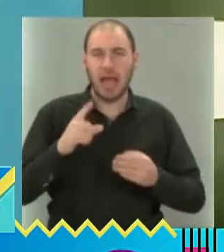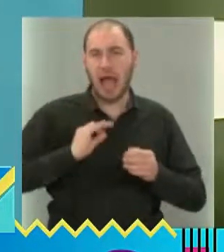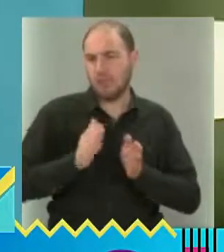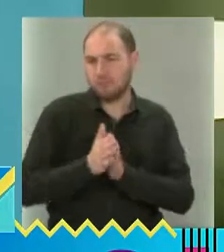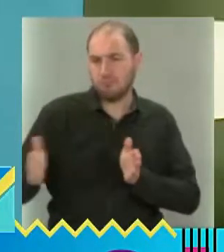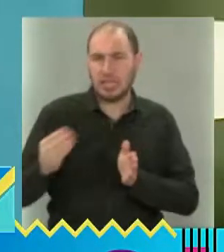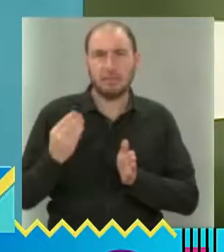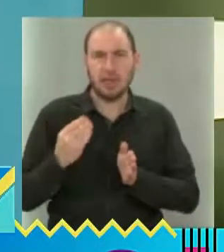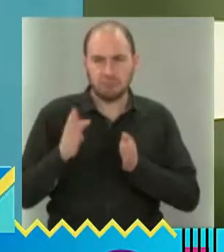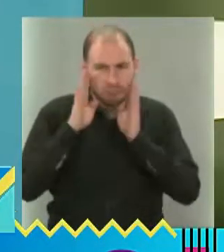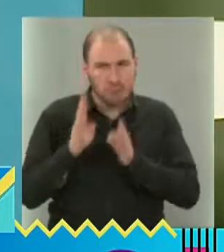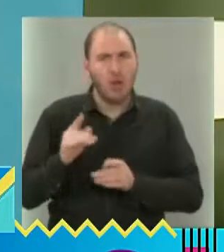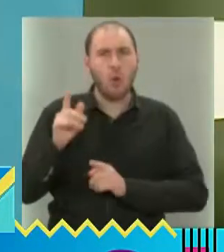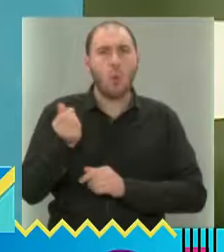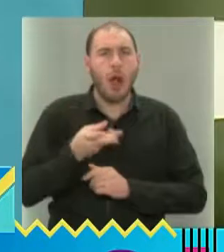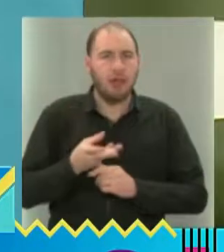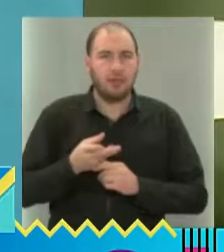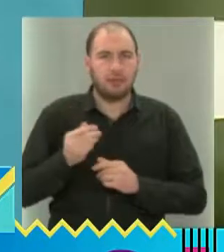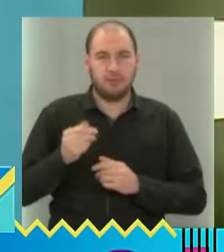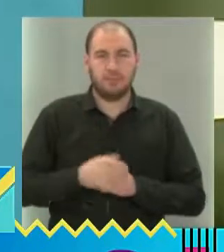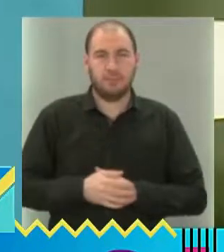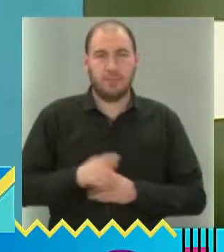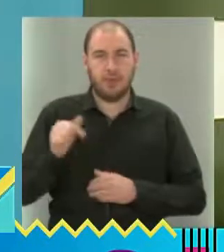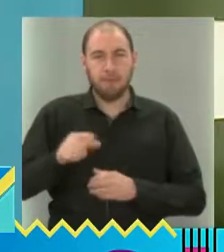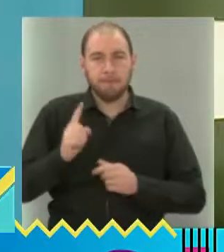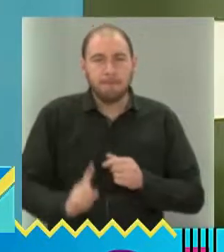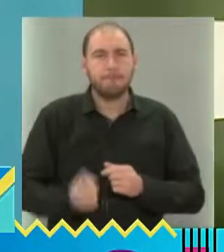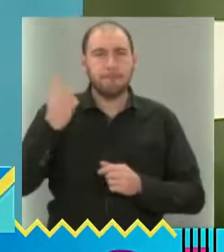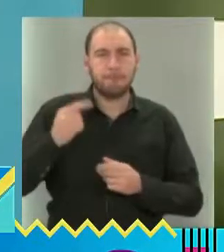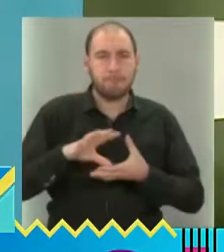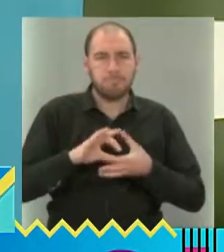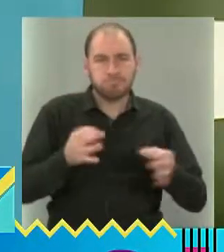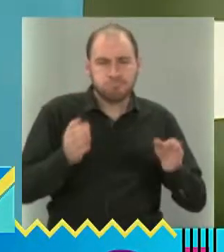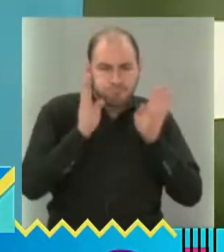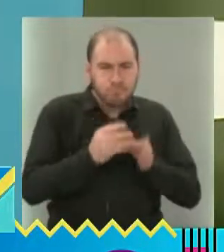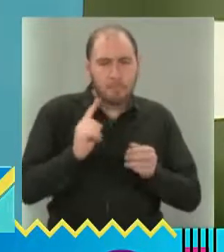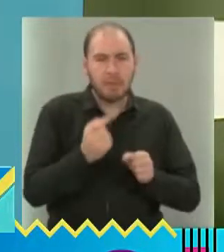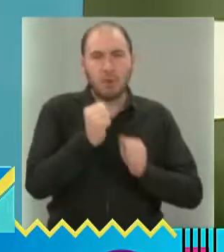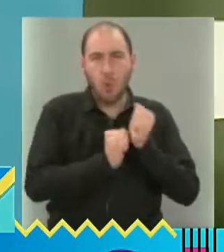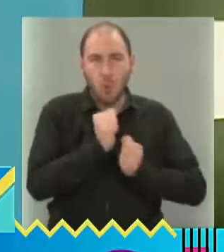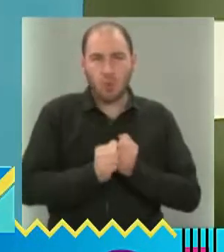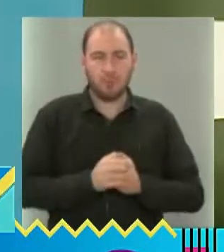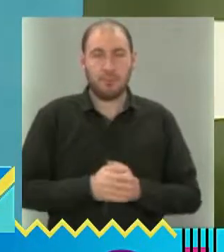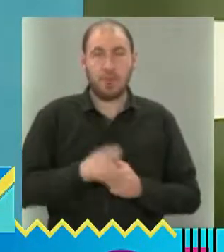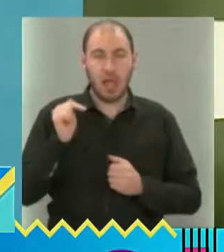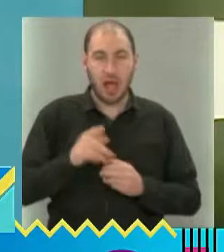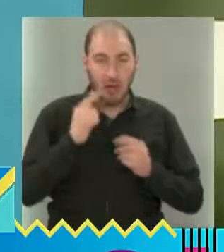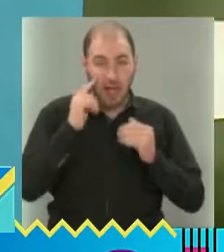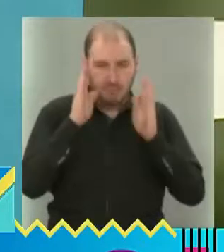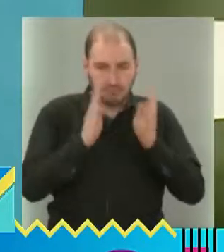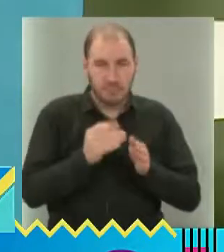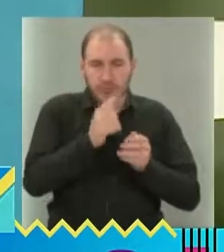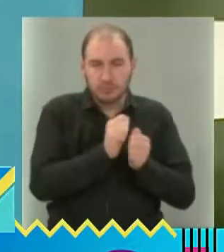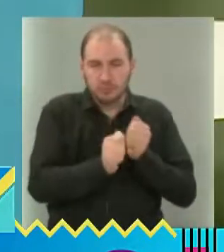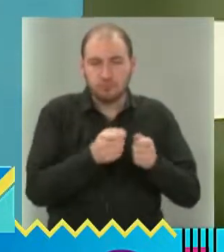año? ¿Cuánta atención le prestamos a los primeros eslabones de esa cadena productiva? Vamos a meternos en esto, en los